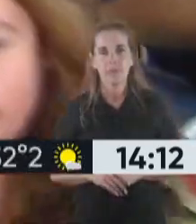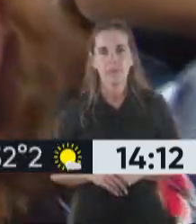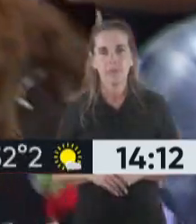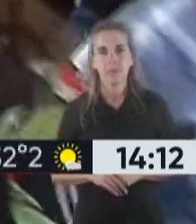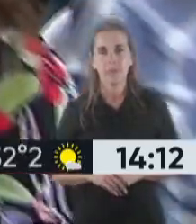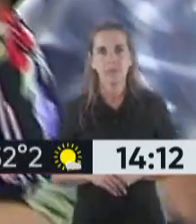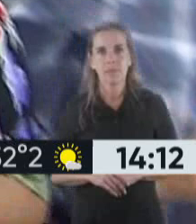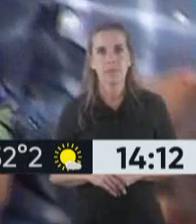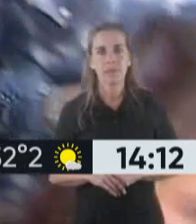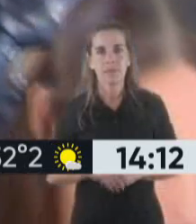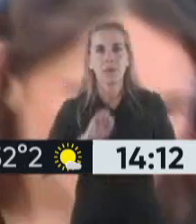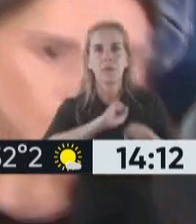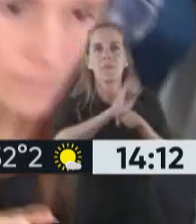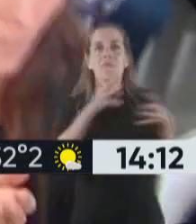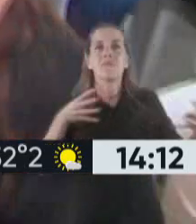La